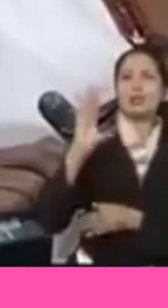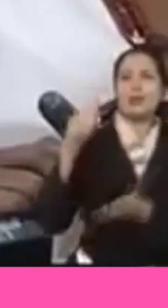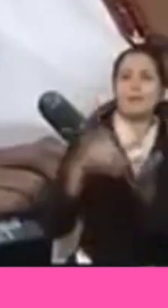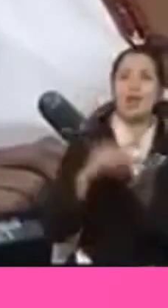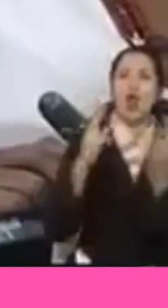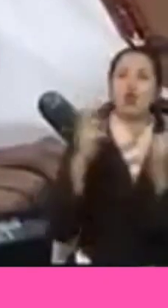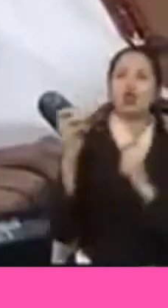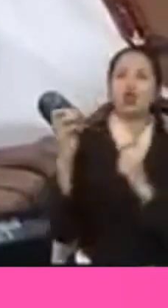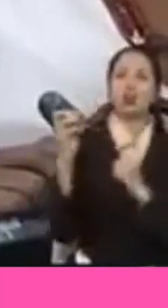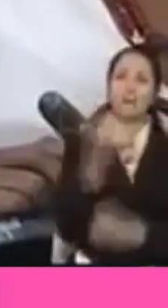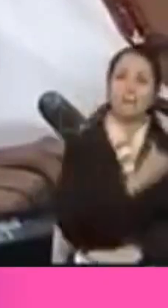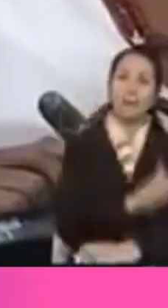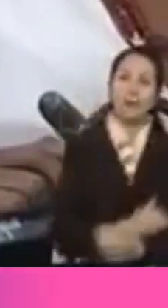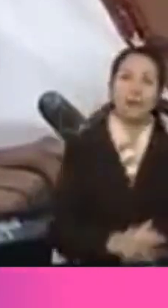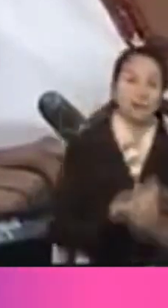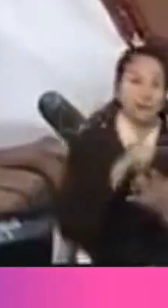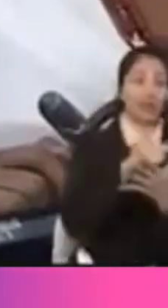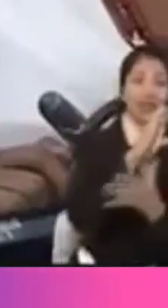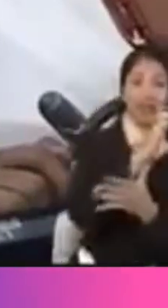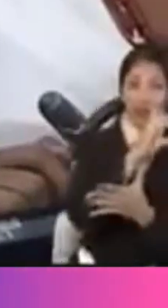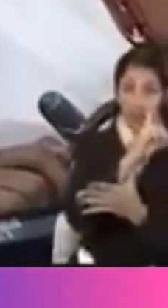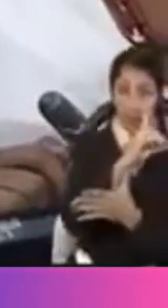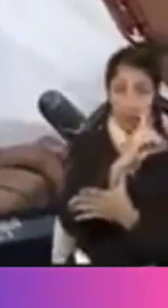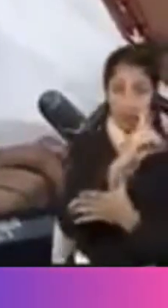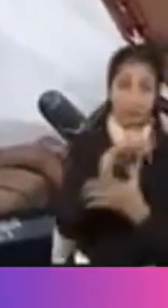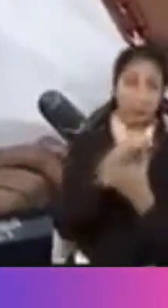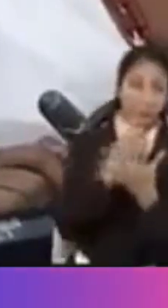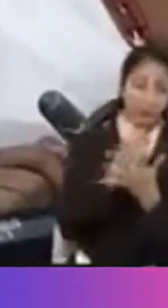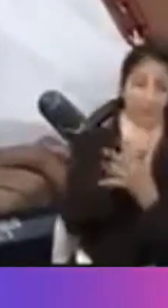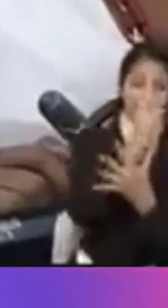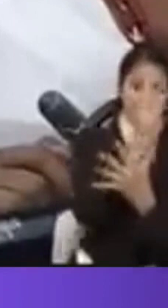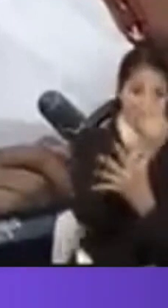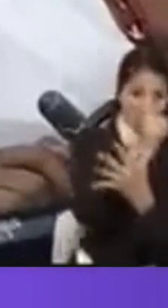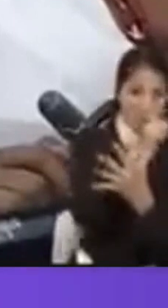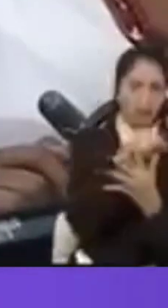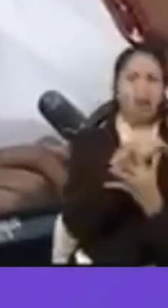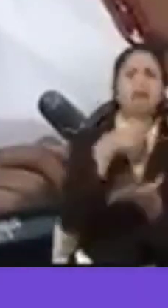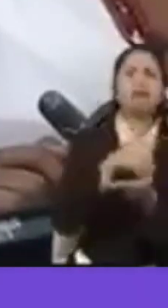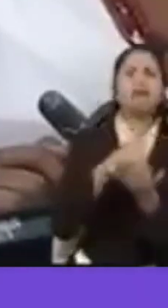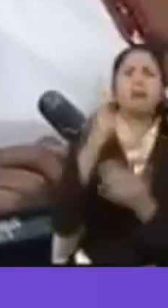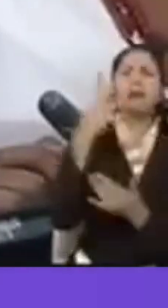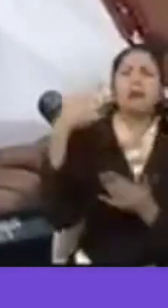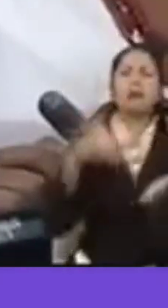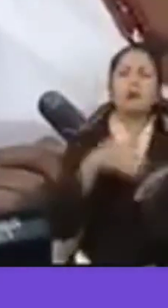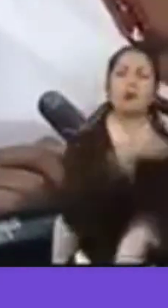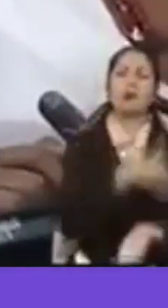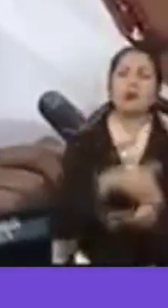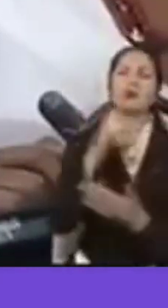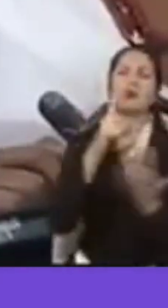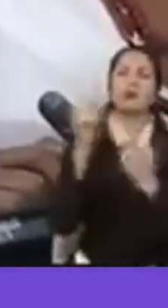millones de pesos. El Centro Democrático, que era un partido político, gastó